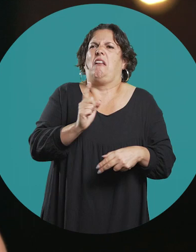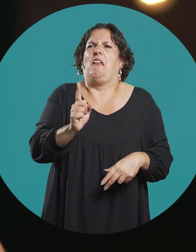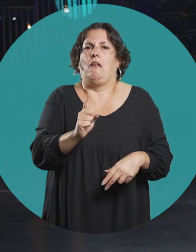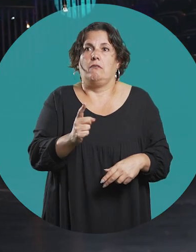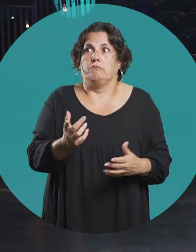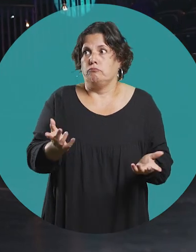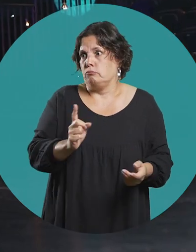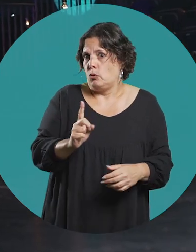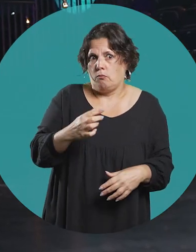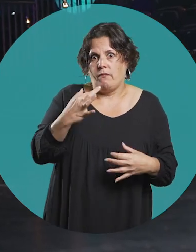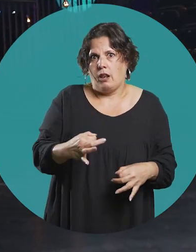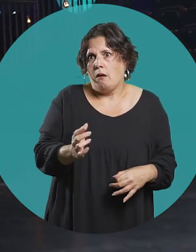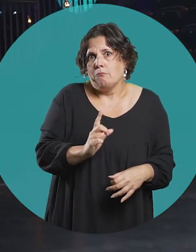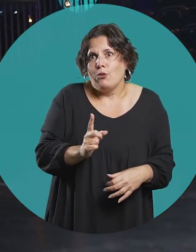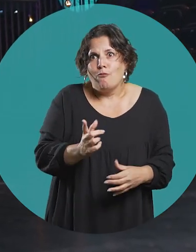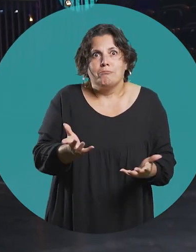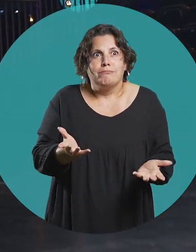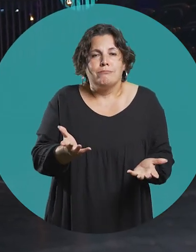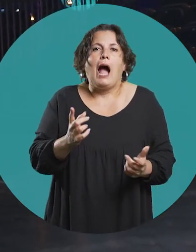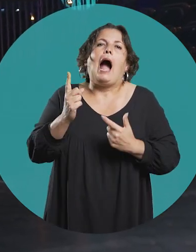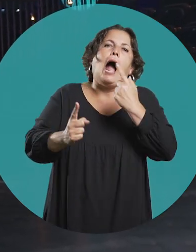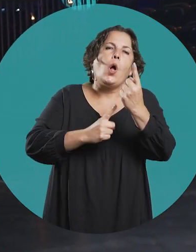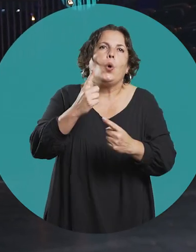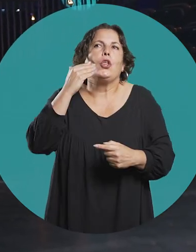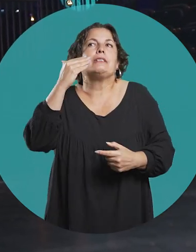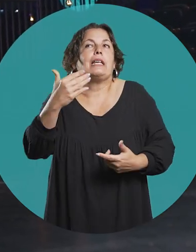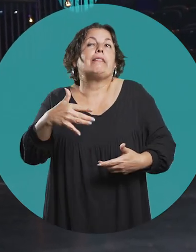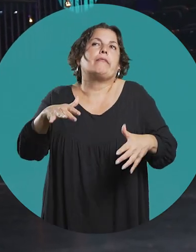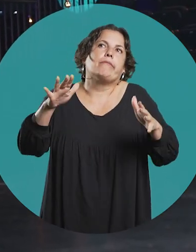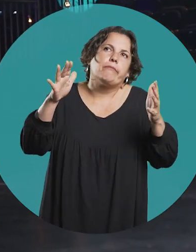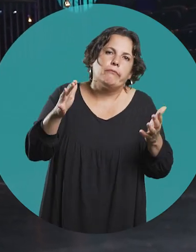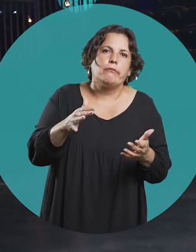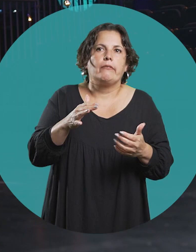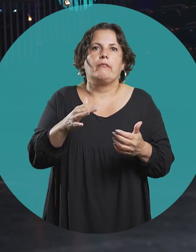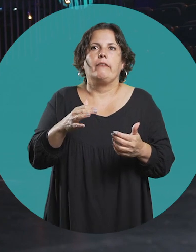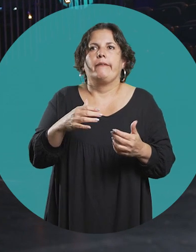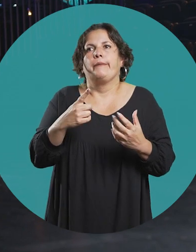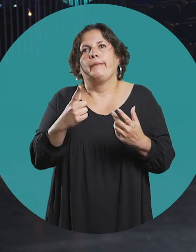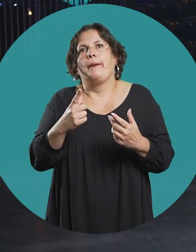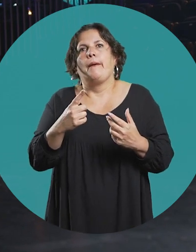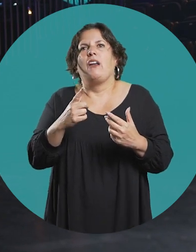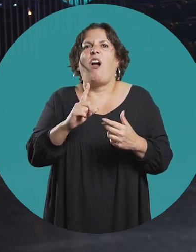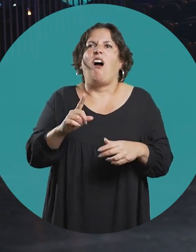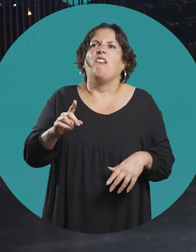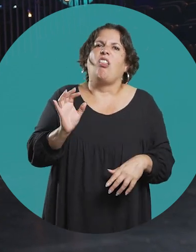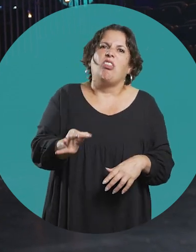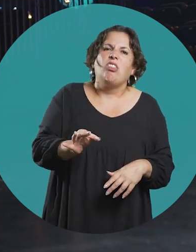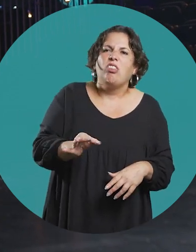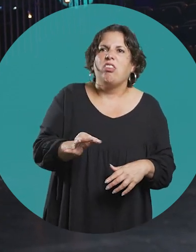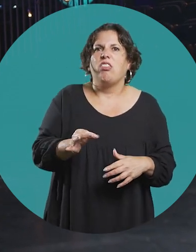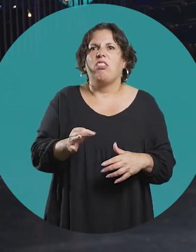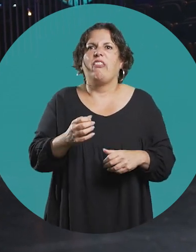que... Bueno, no, la verdad que no. O sea, alguno que otro por ahí le dará un poco más menos ganas